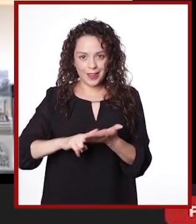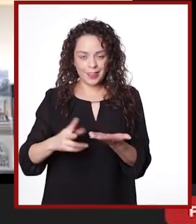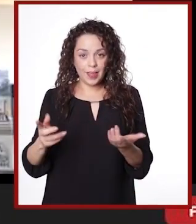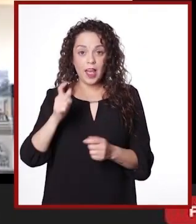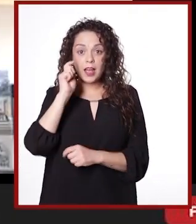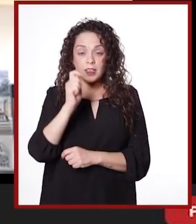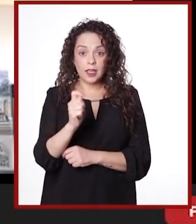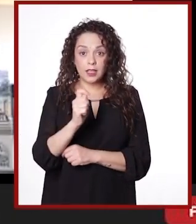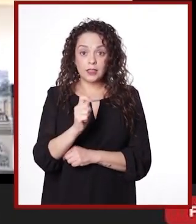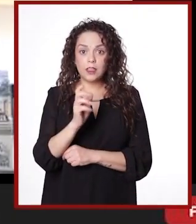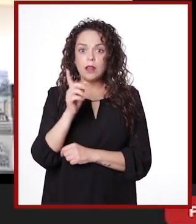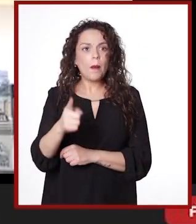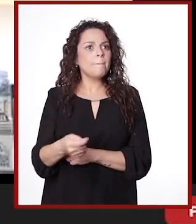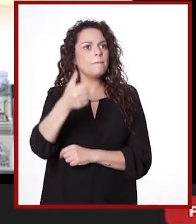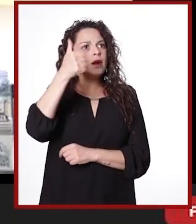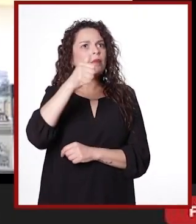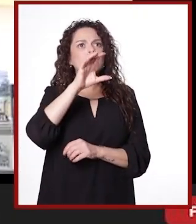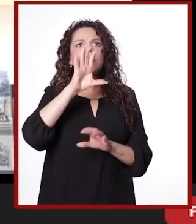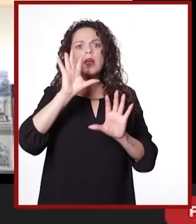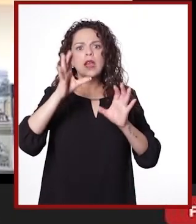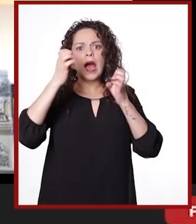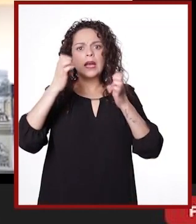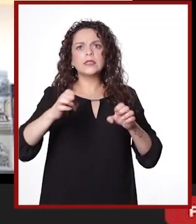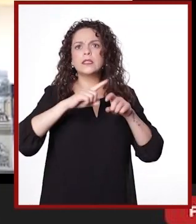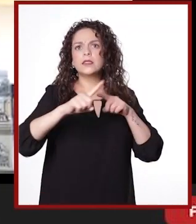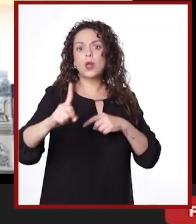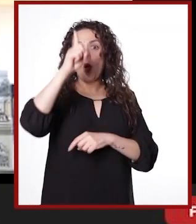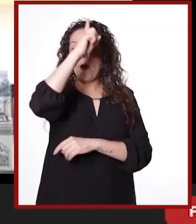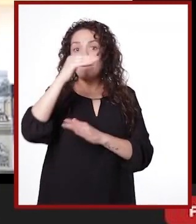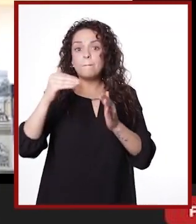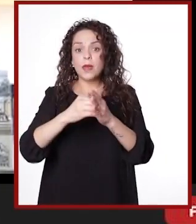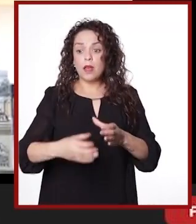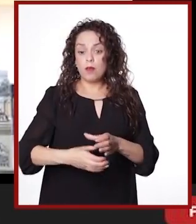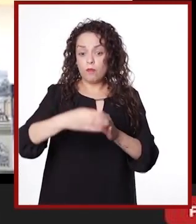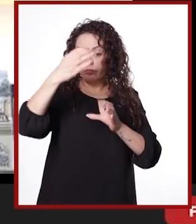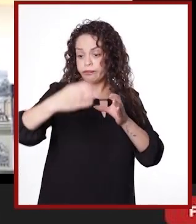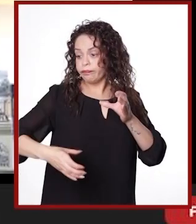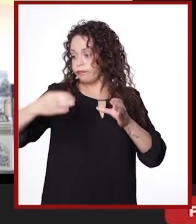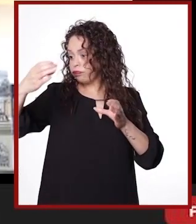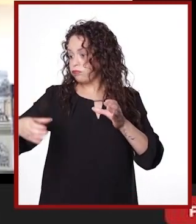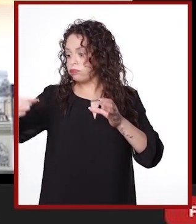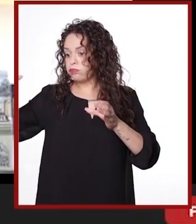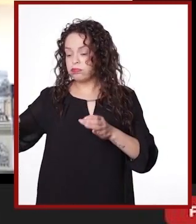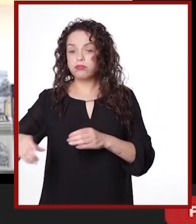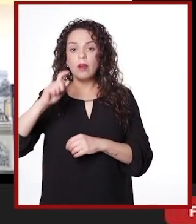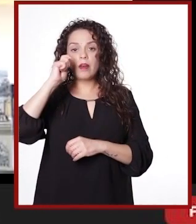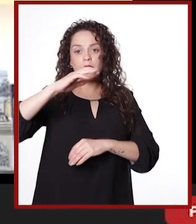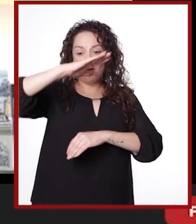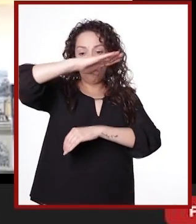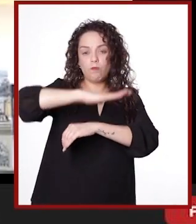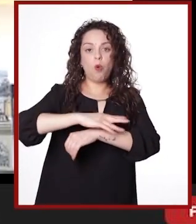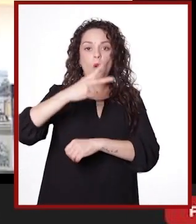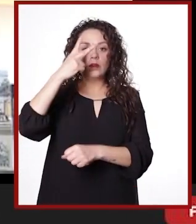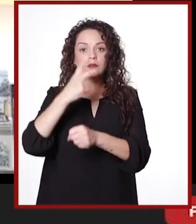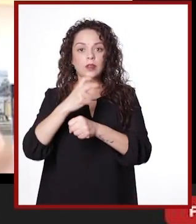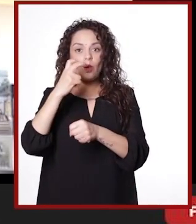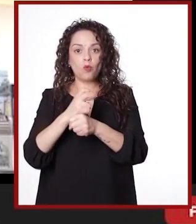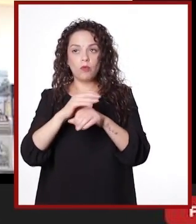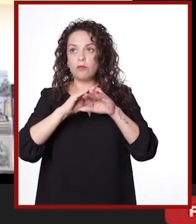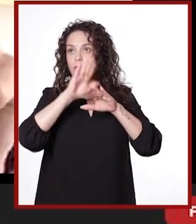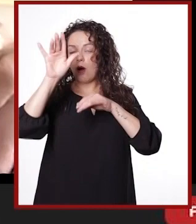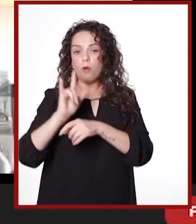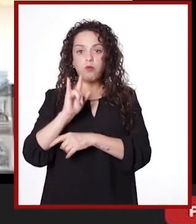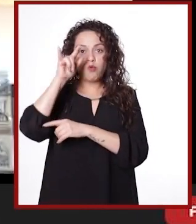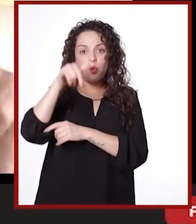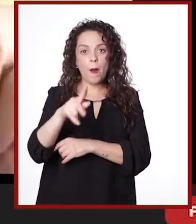un inicio las primeras 1000 columnas que detienen el segundo piso del periférico de la Ciudad de